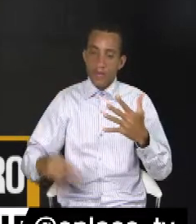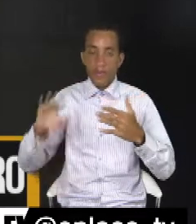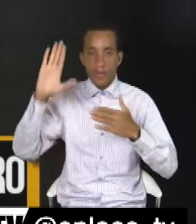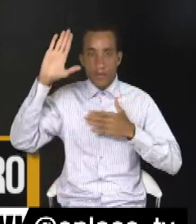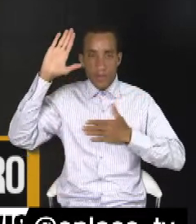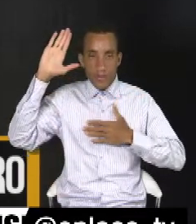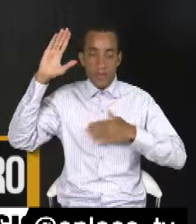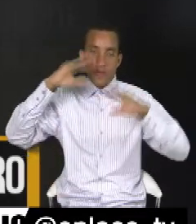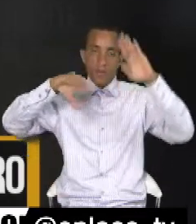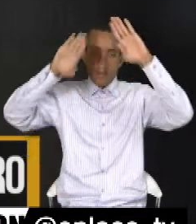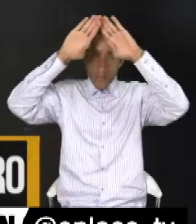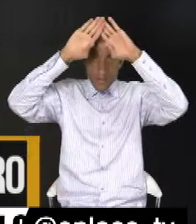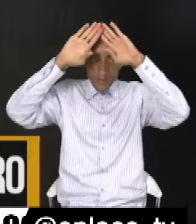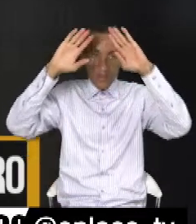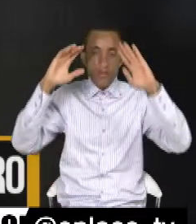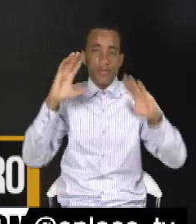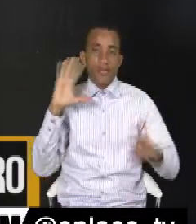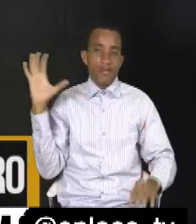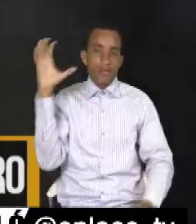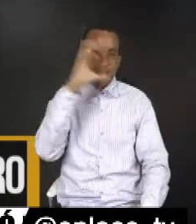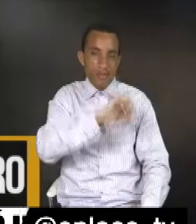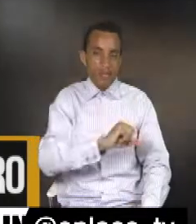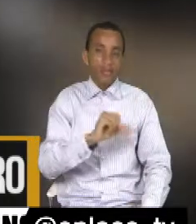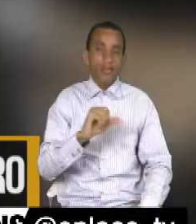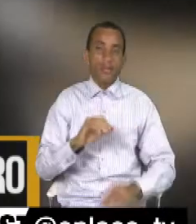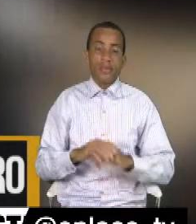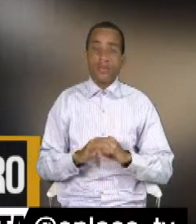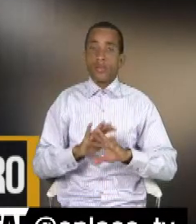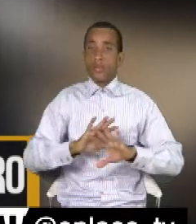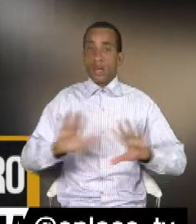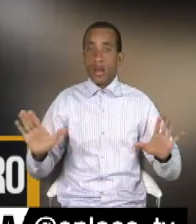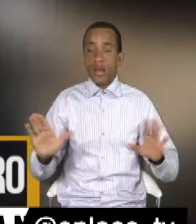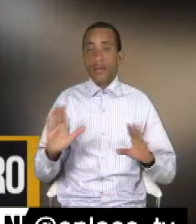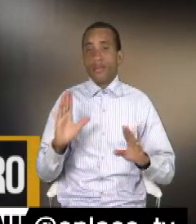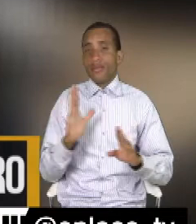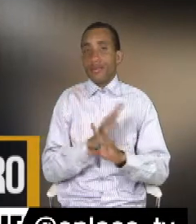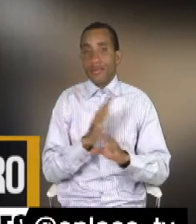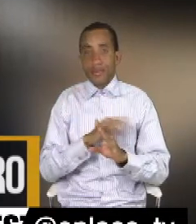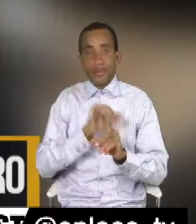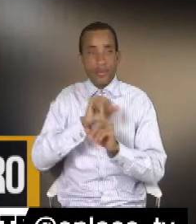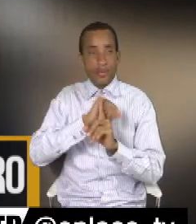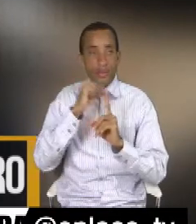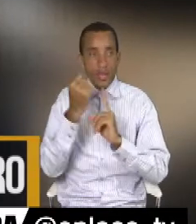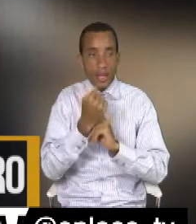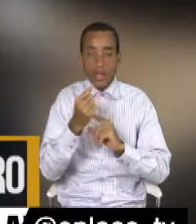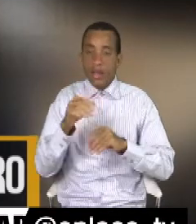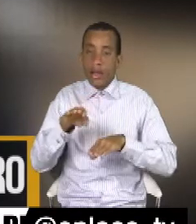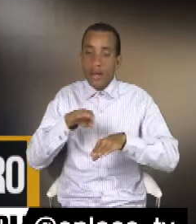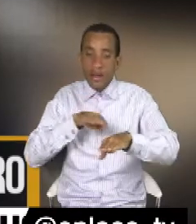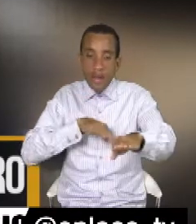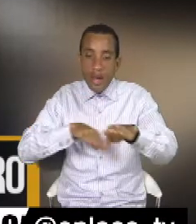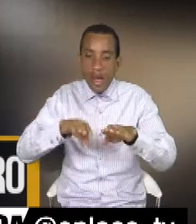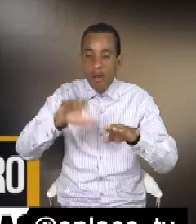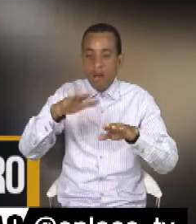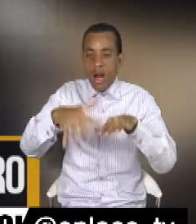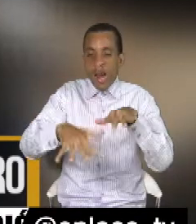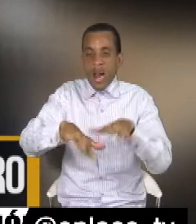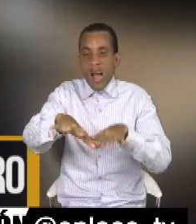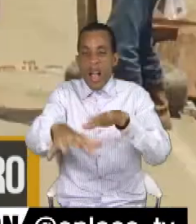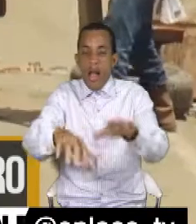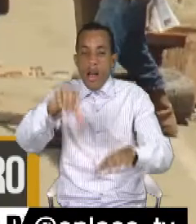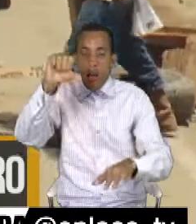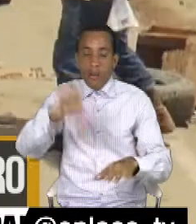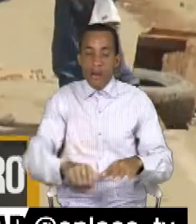centro. Como se pueden dar de cuenta, ya la problemática social, el mal estado de las vías, el tema del agua, el tema